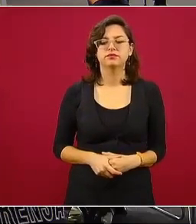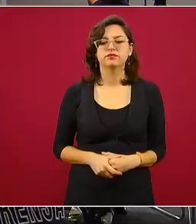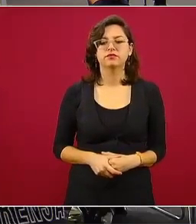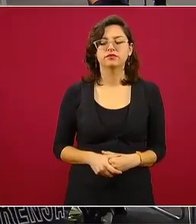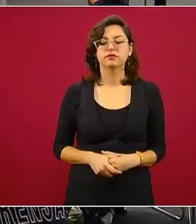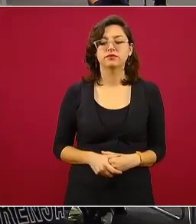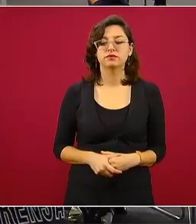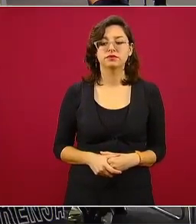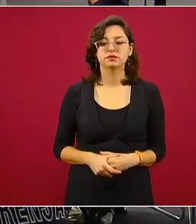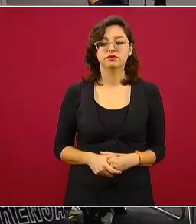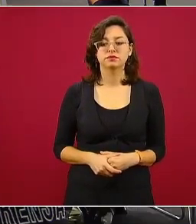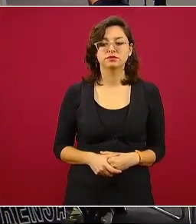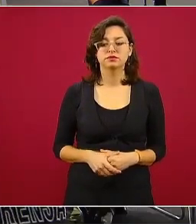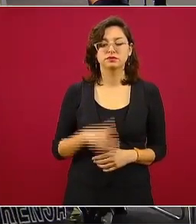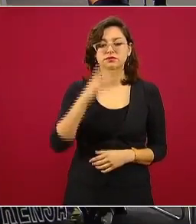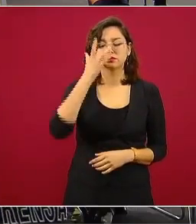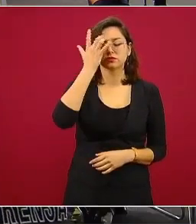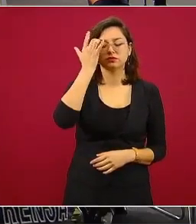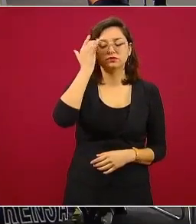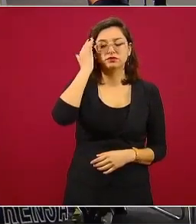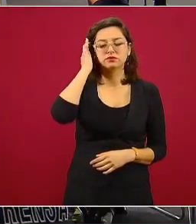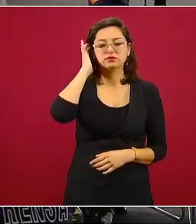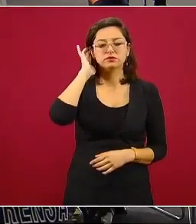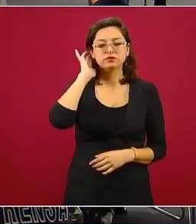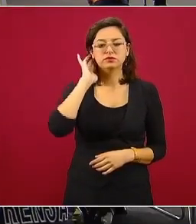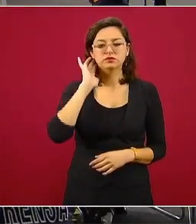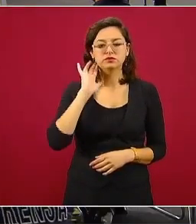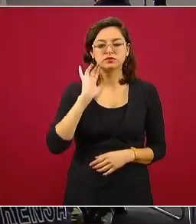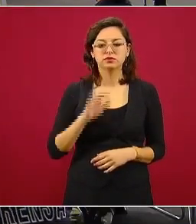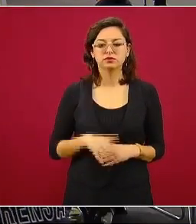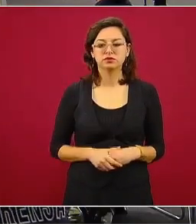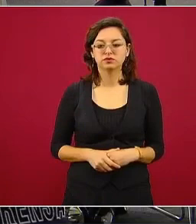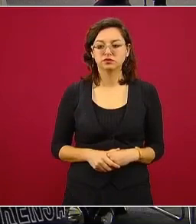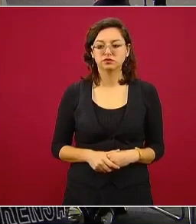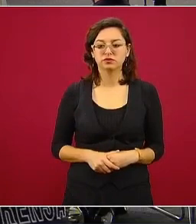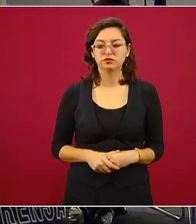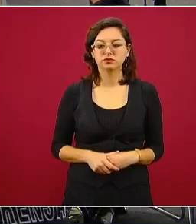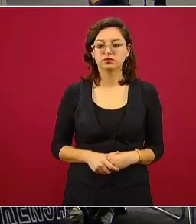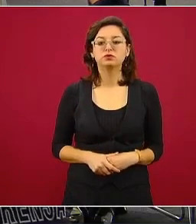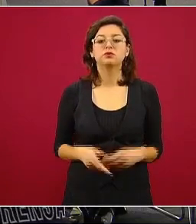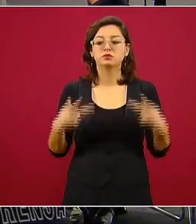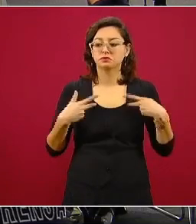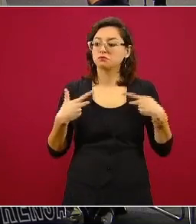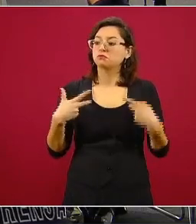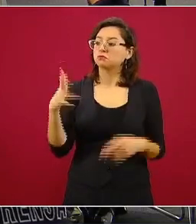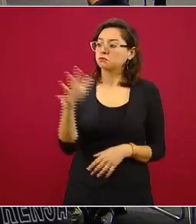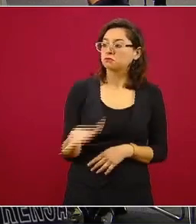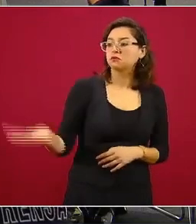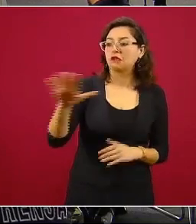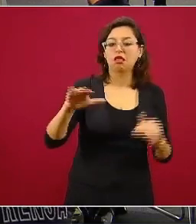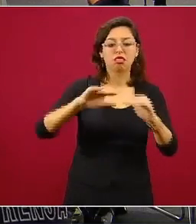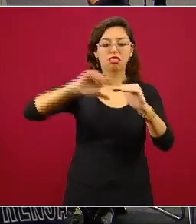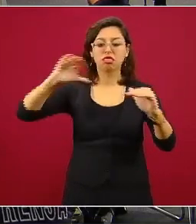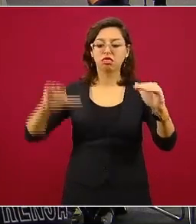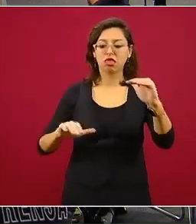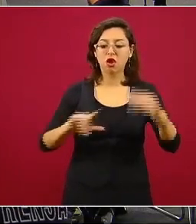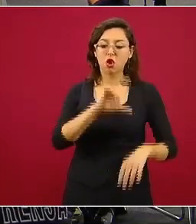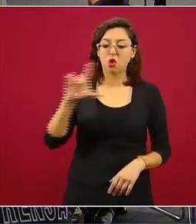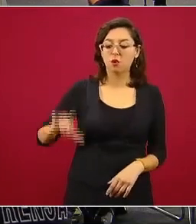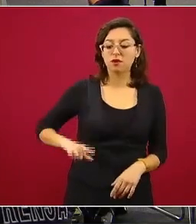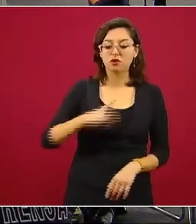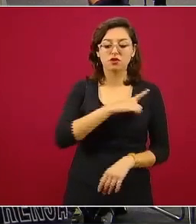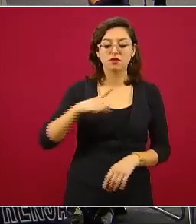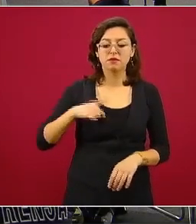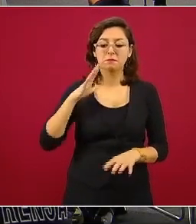Al Estado le corresponde atemperar, decía, las desigualdades sociales. No es